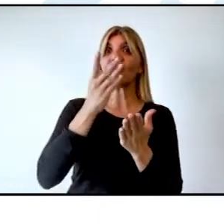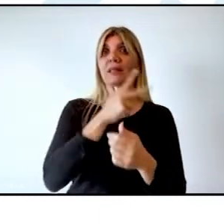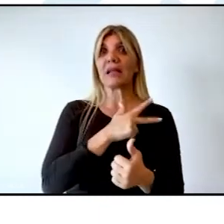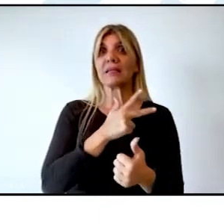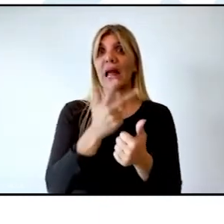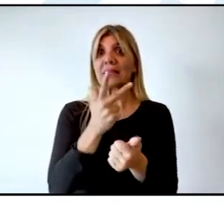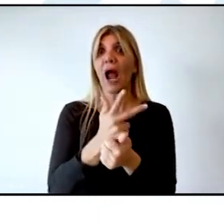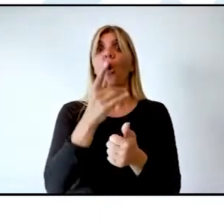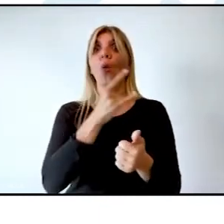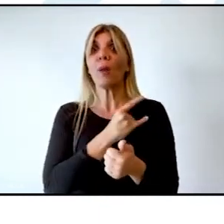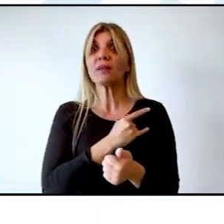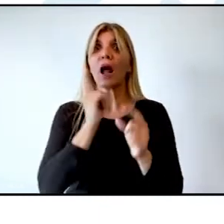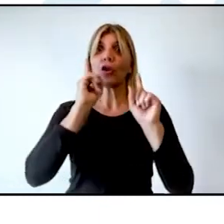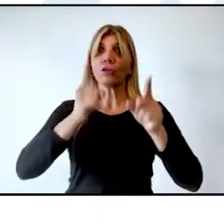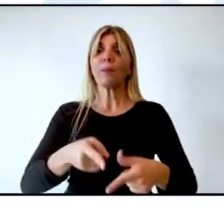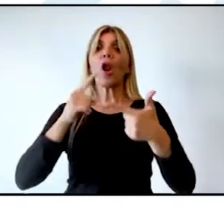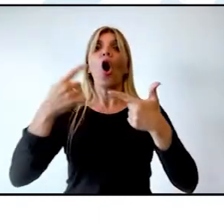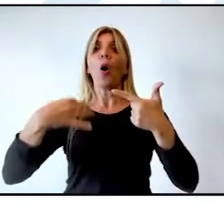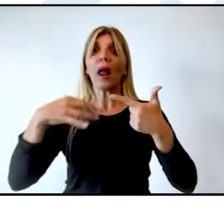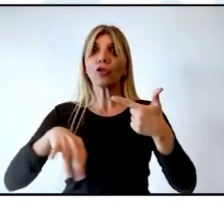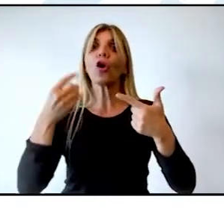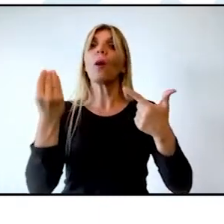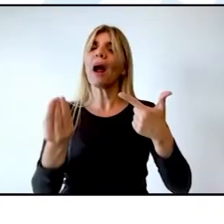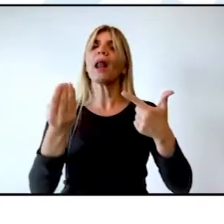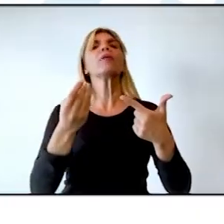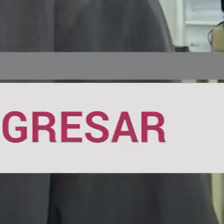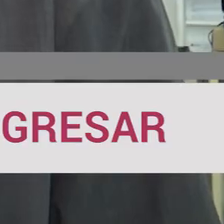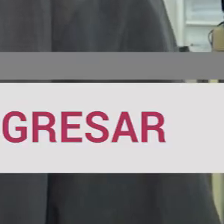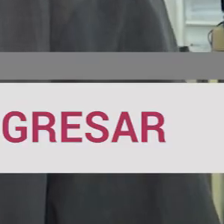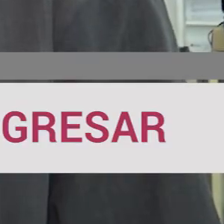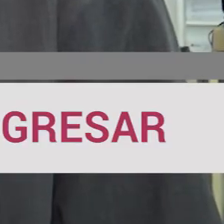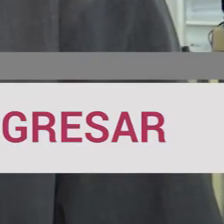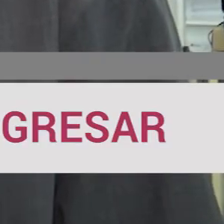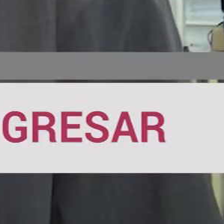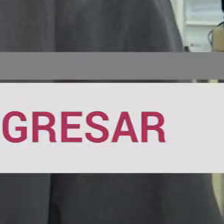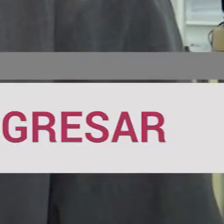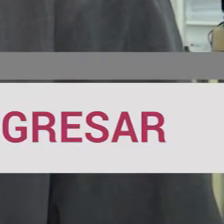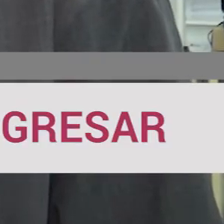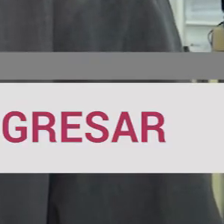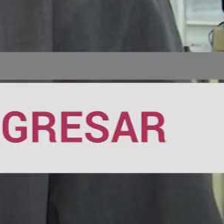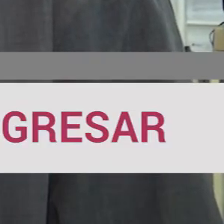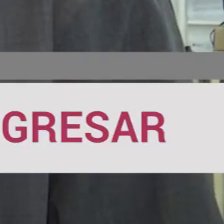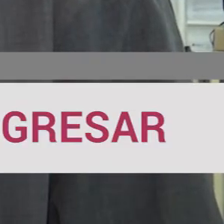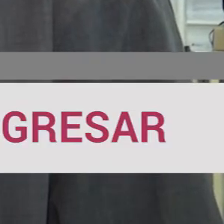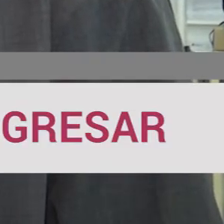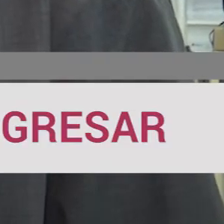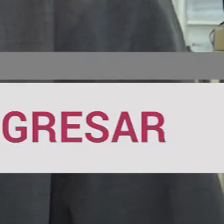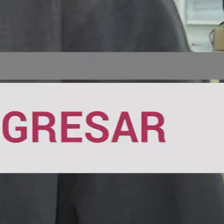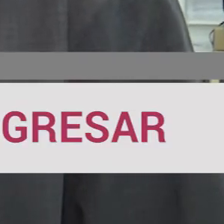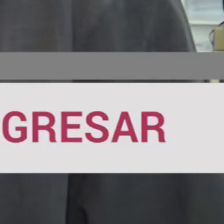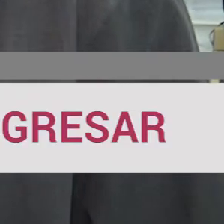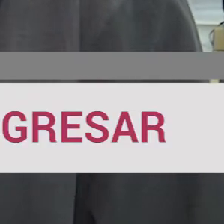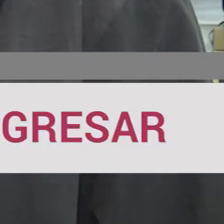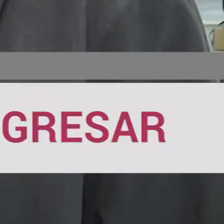febrero este los adolescentes jóvenes de 7 18 años 16 y 7 años perdón van a poder ingresar a este también éste encripción